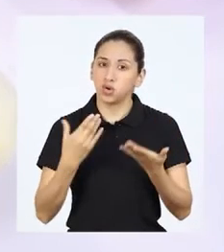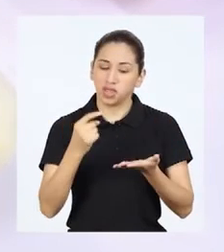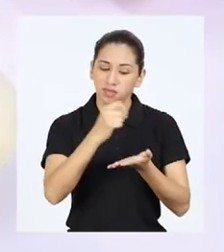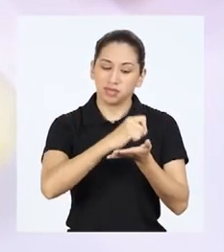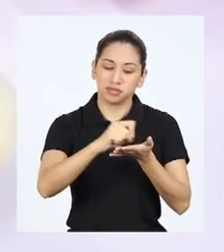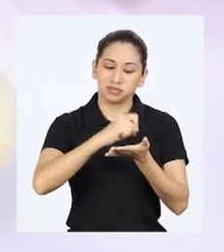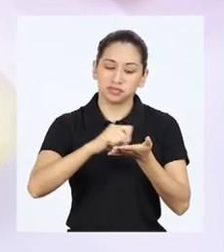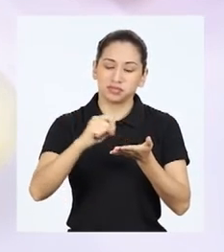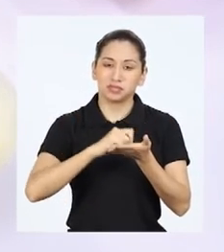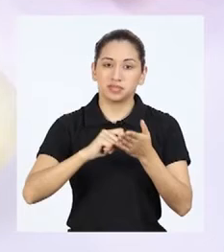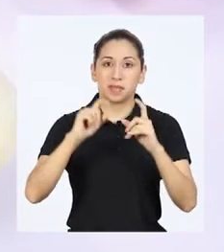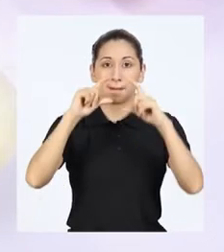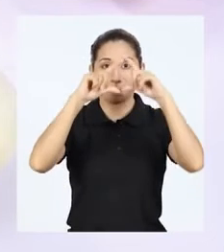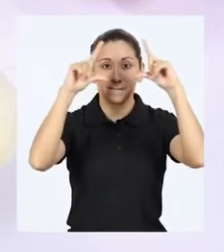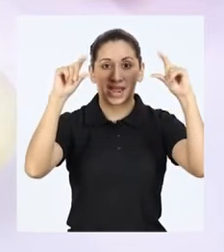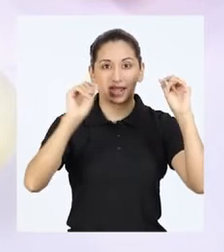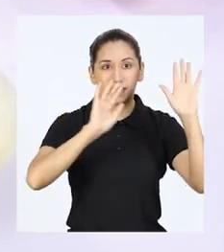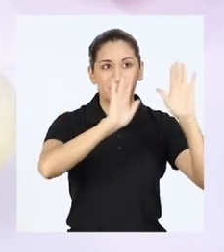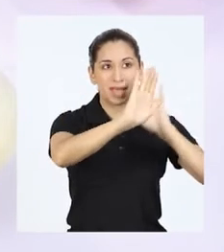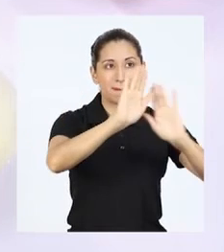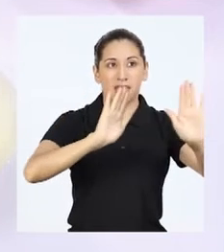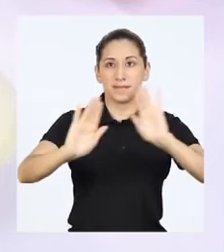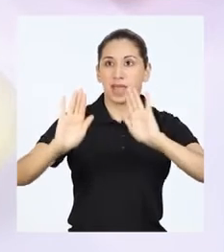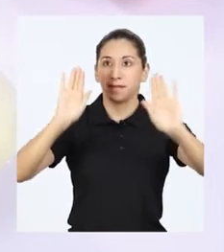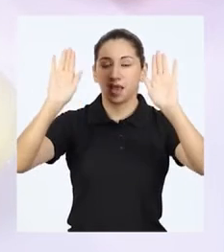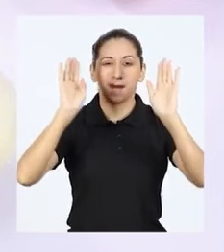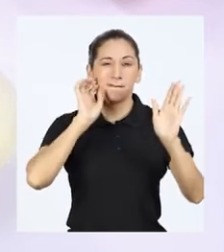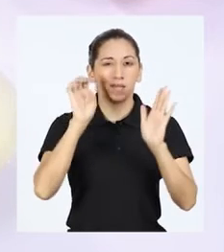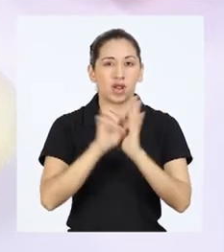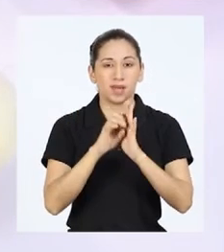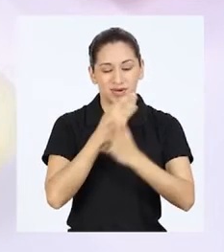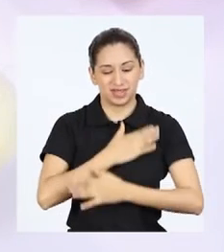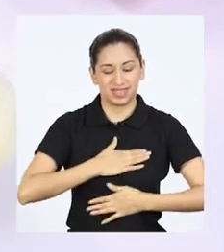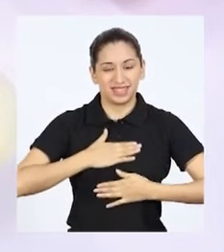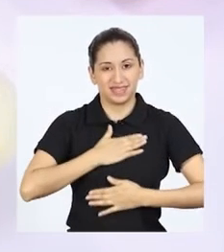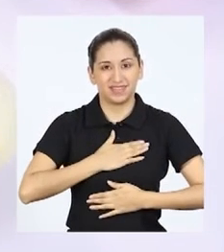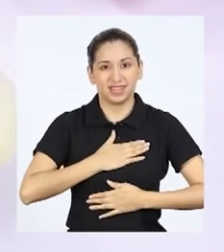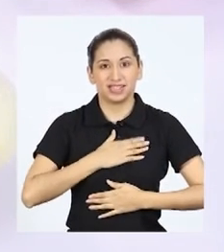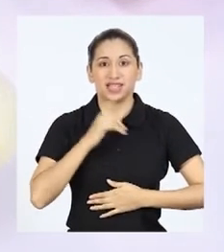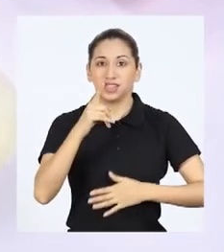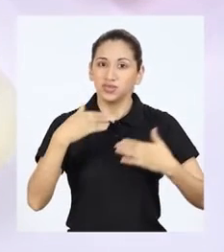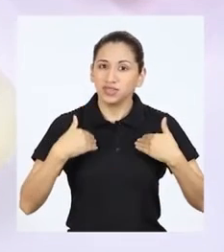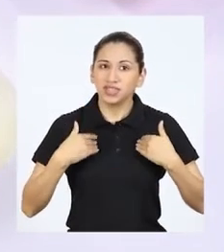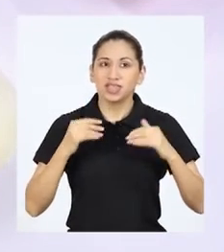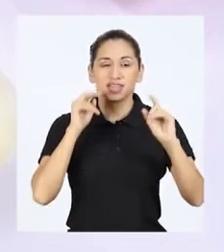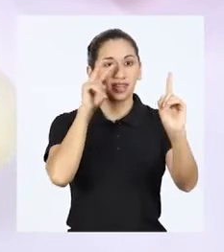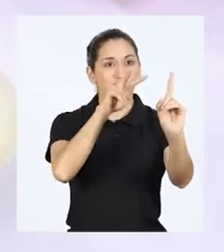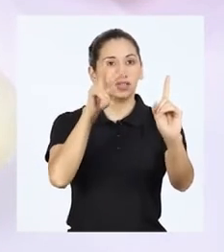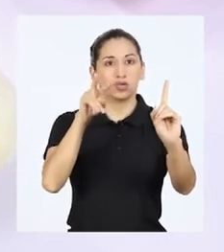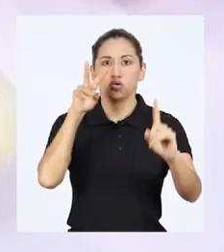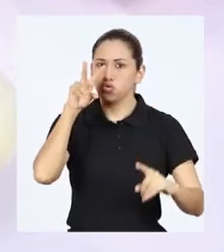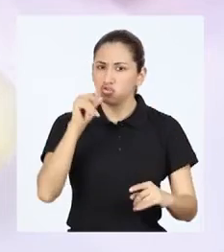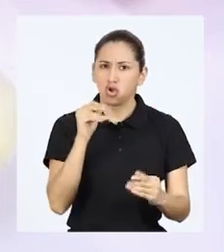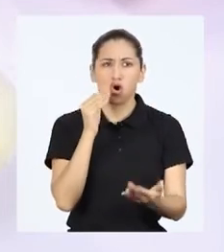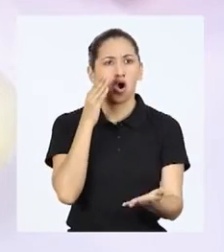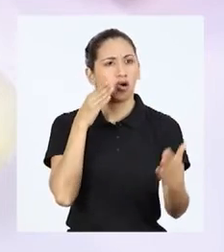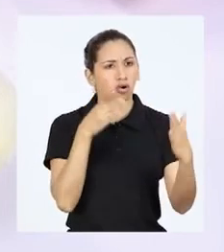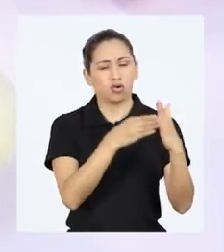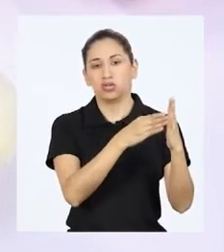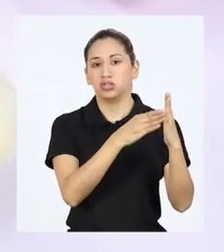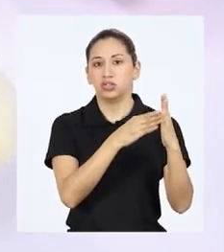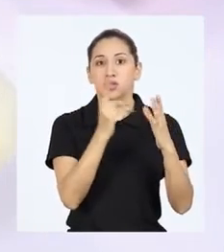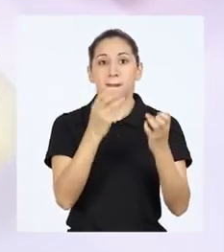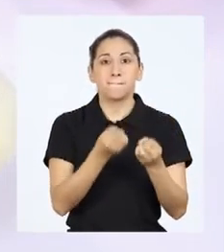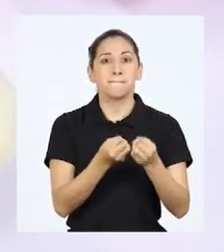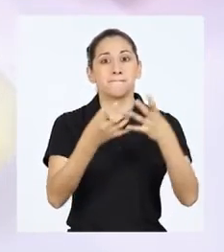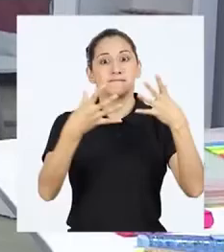escritas en la pared. Por ejemplo, diviértete, sé visual, no juzgues. Cuantas más